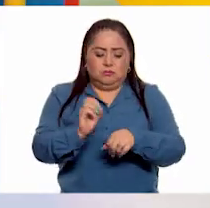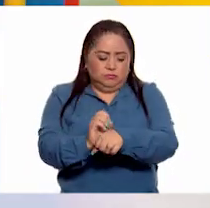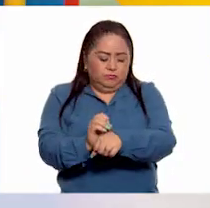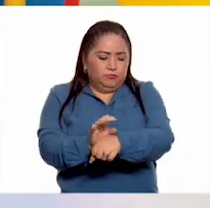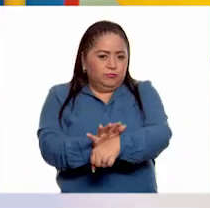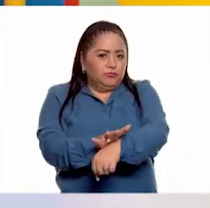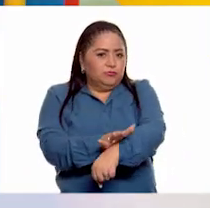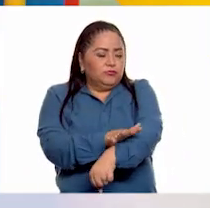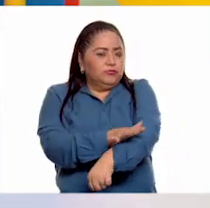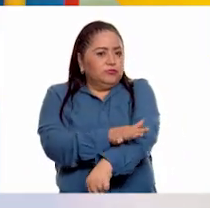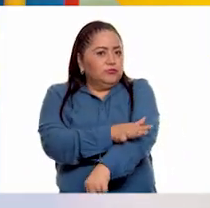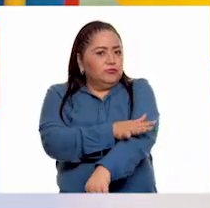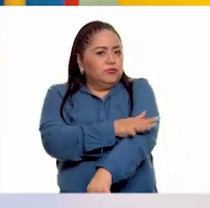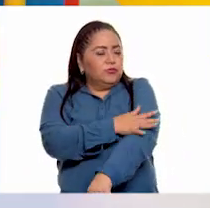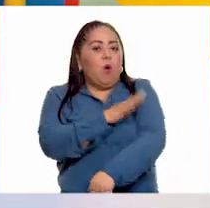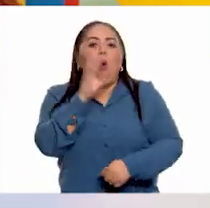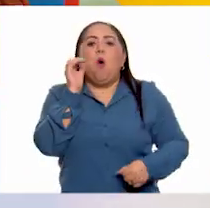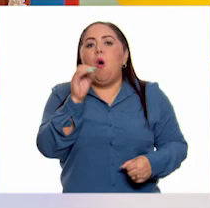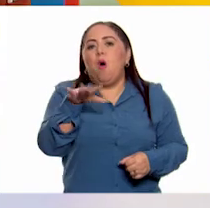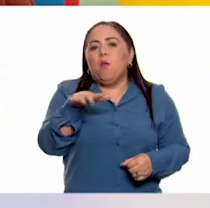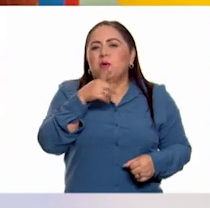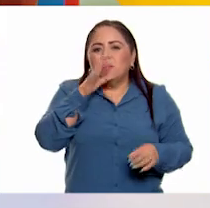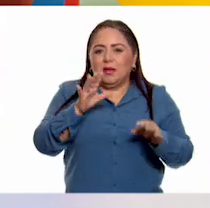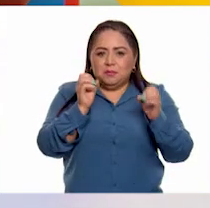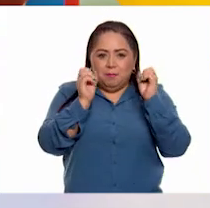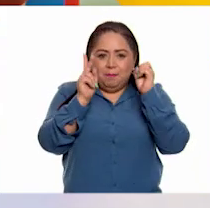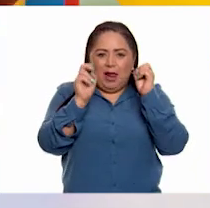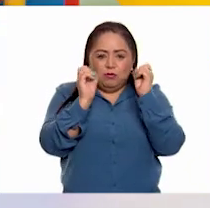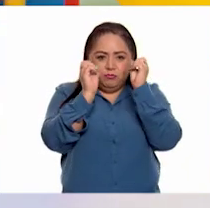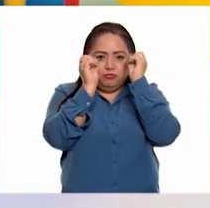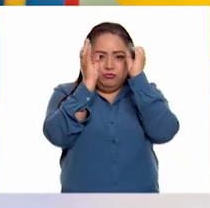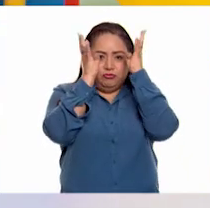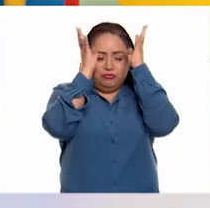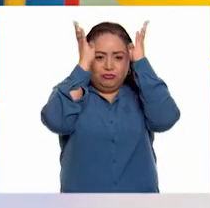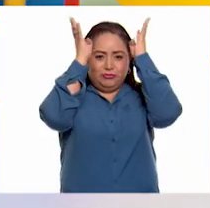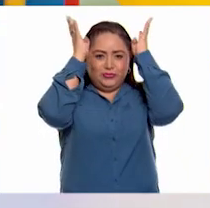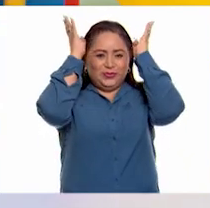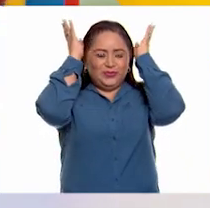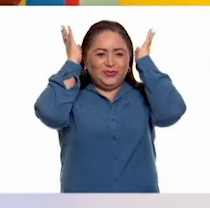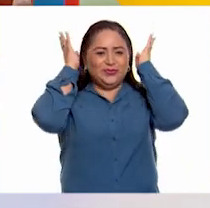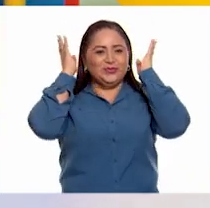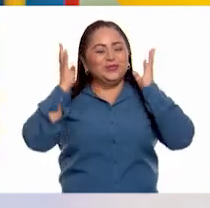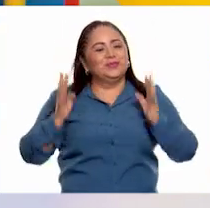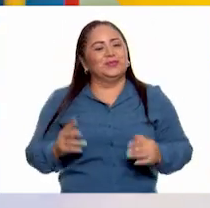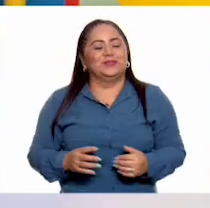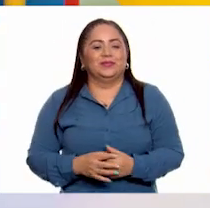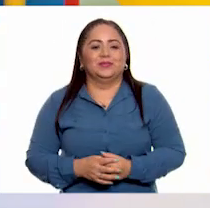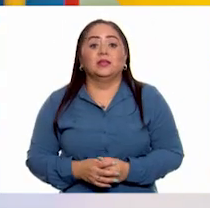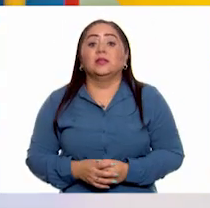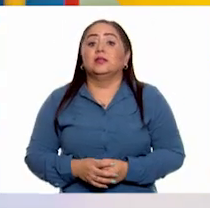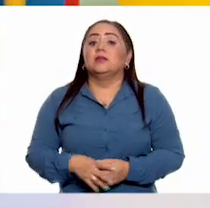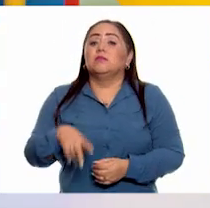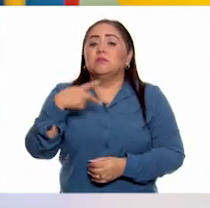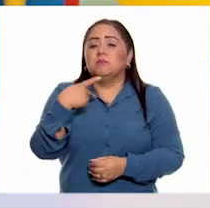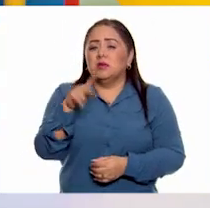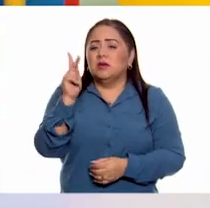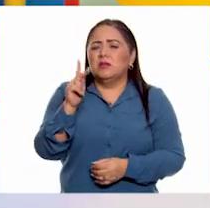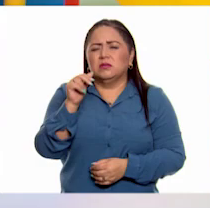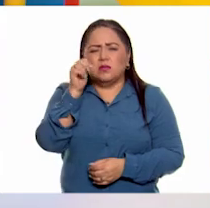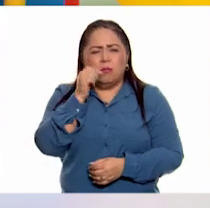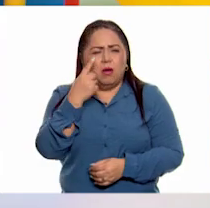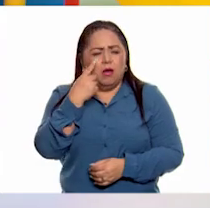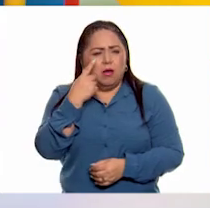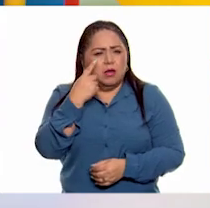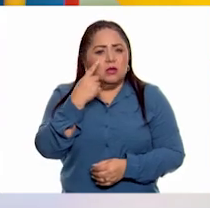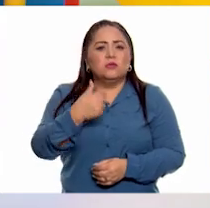me pone la piel chinita, o como dicen, se me ponen los pelos de punta. Y algo en común es que